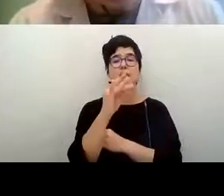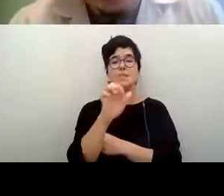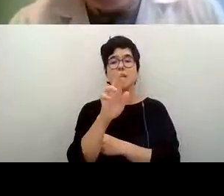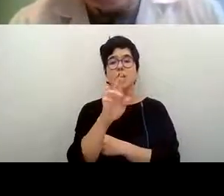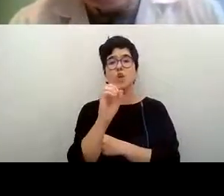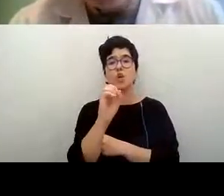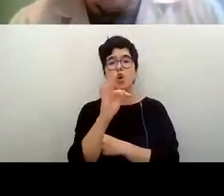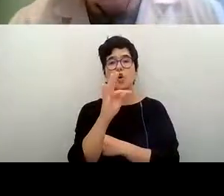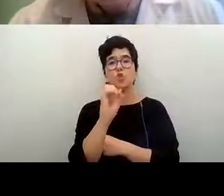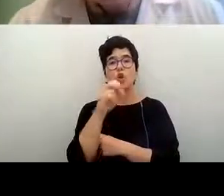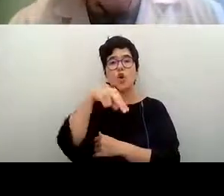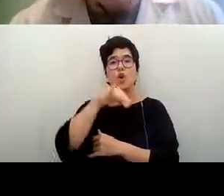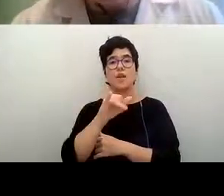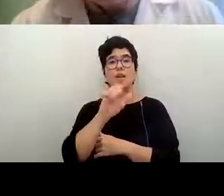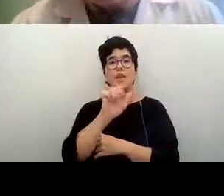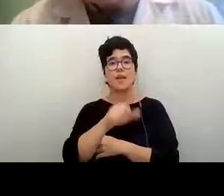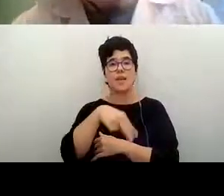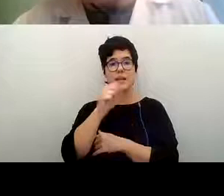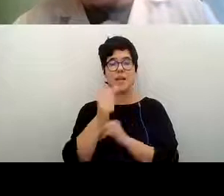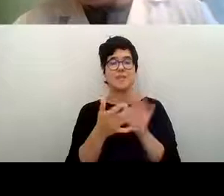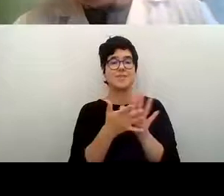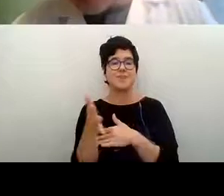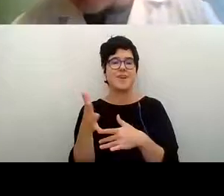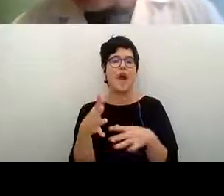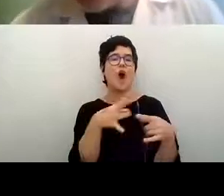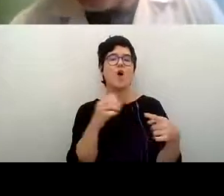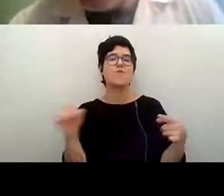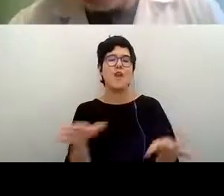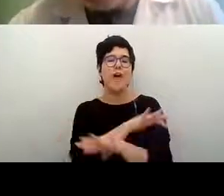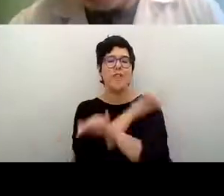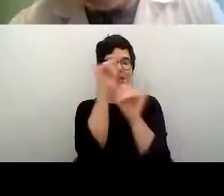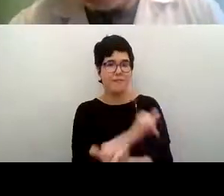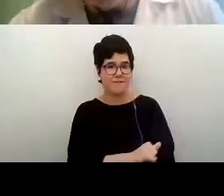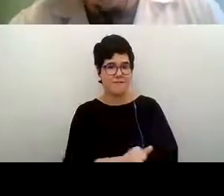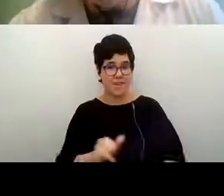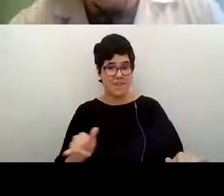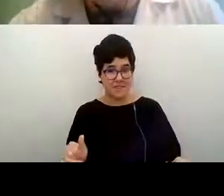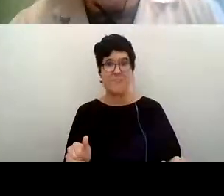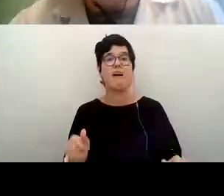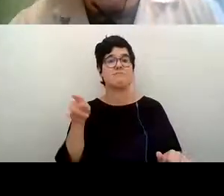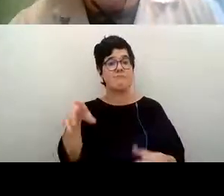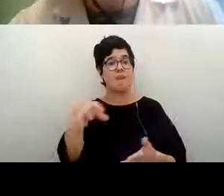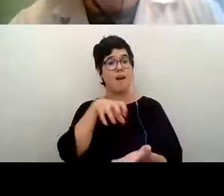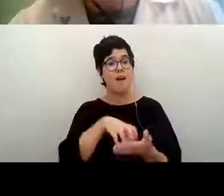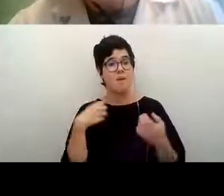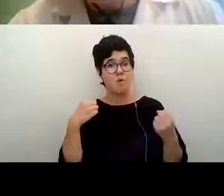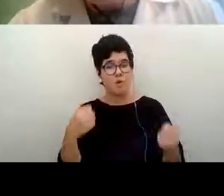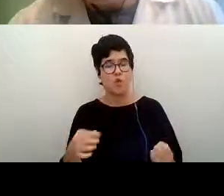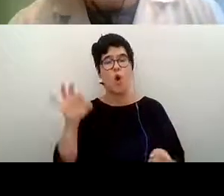la principal diana de todos los tratamientos antidepresivos que utilizamos en los ambulatorios o en los